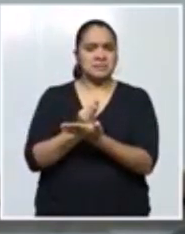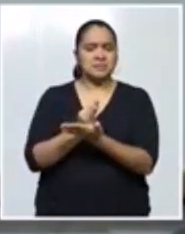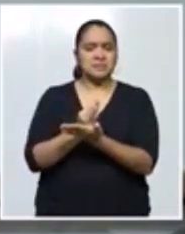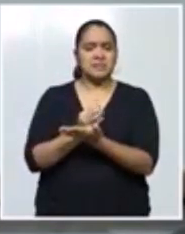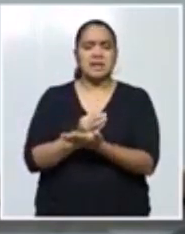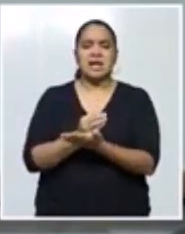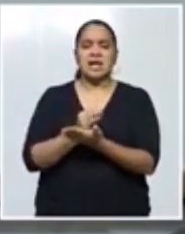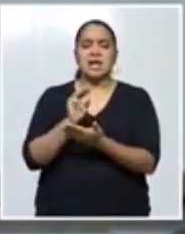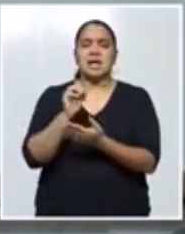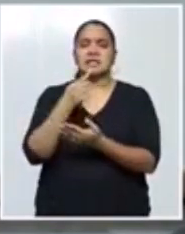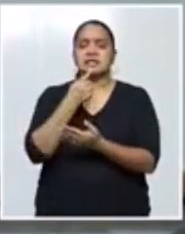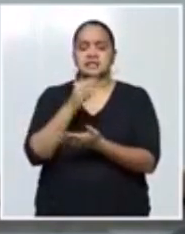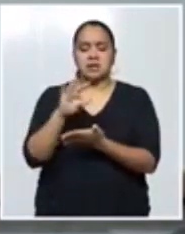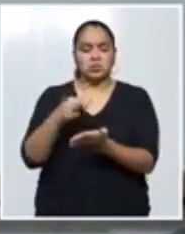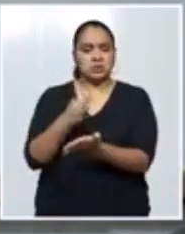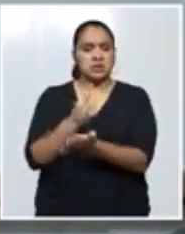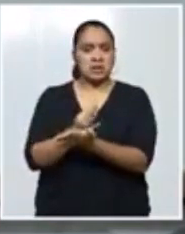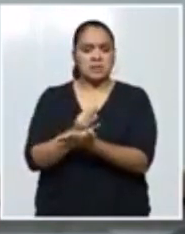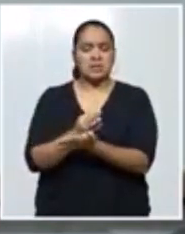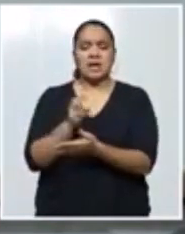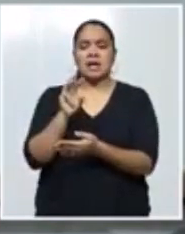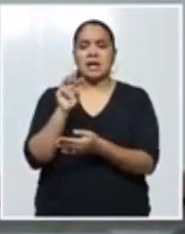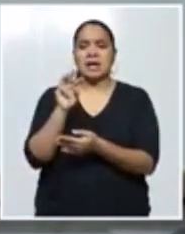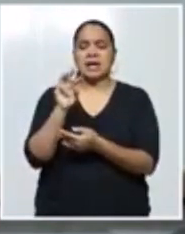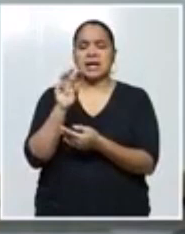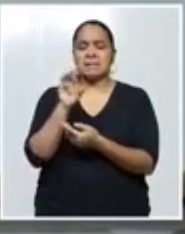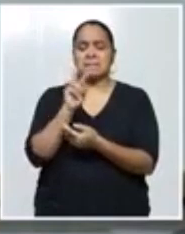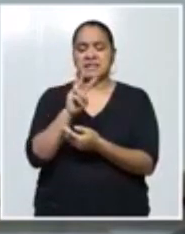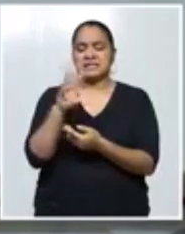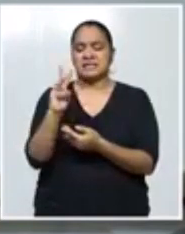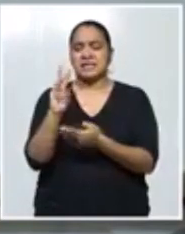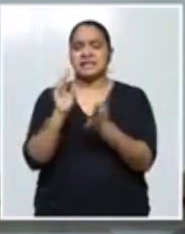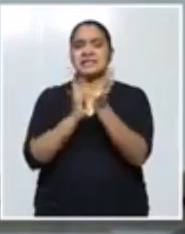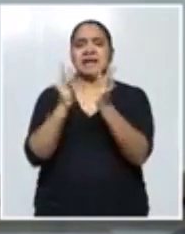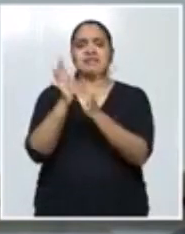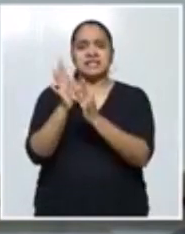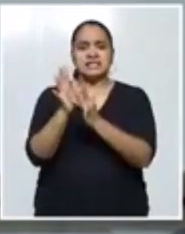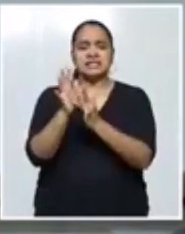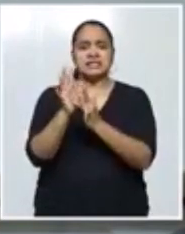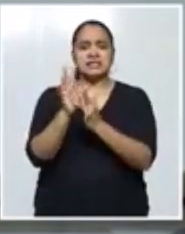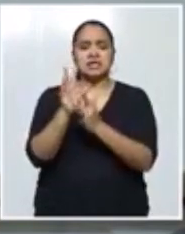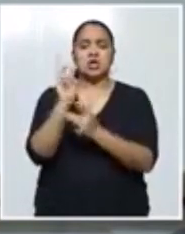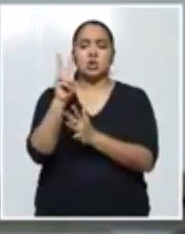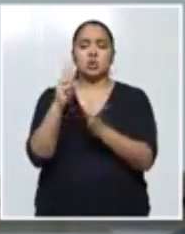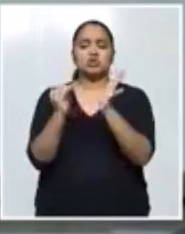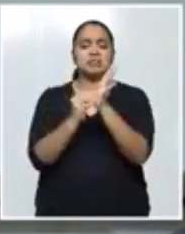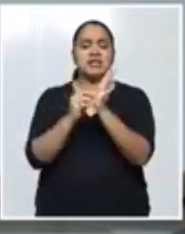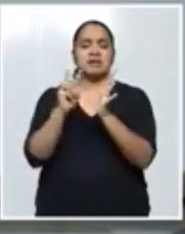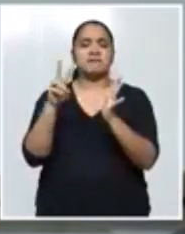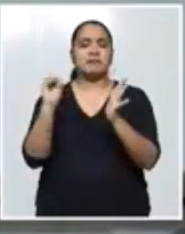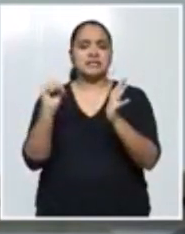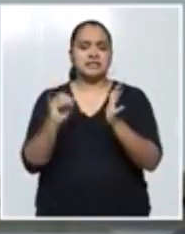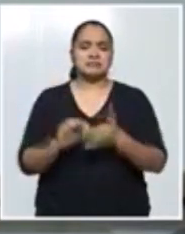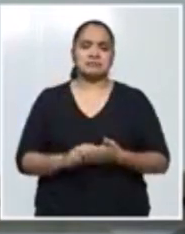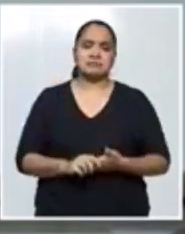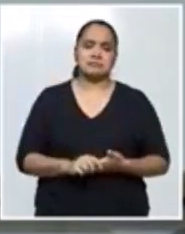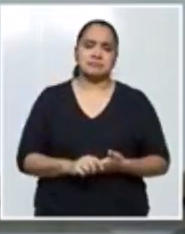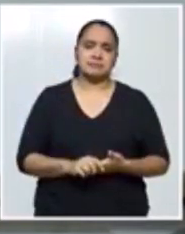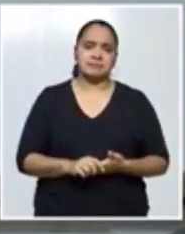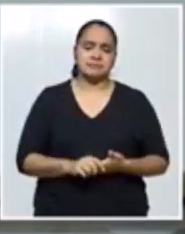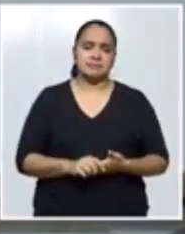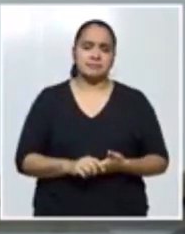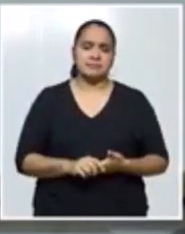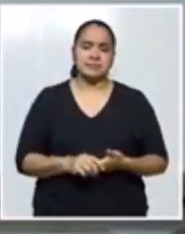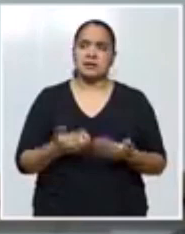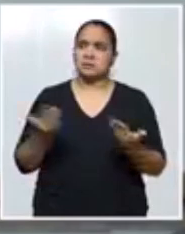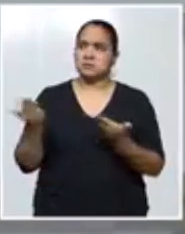municipio del distrito central 26 de abril del 2020 a